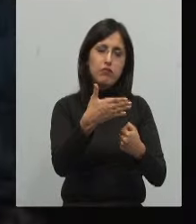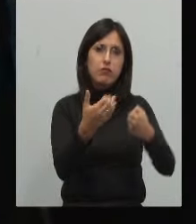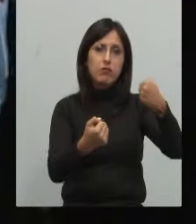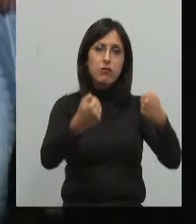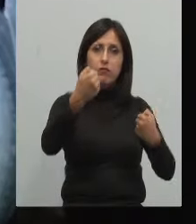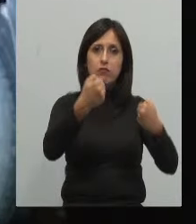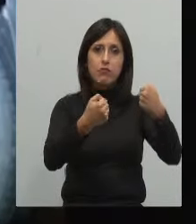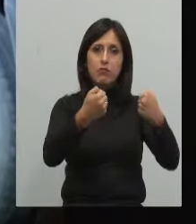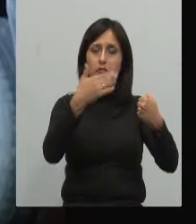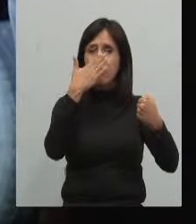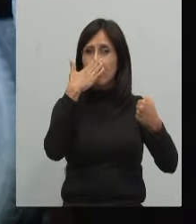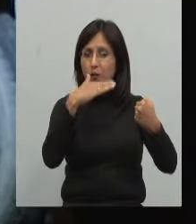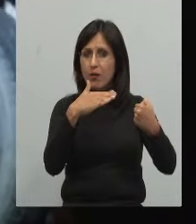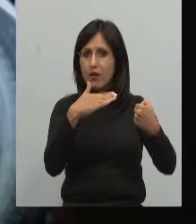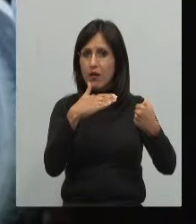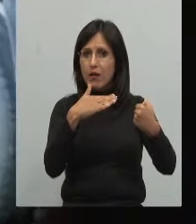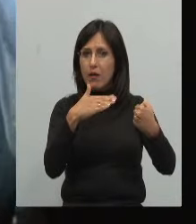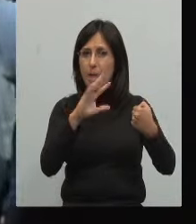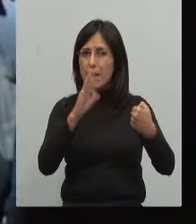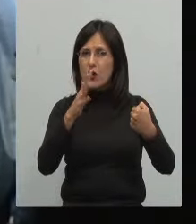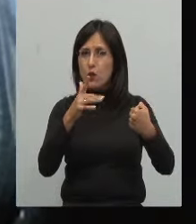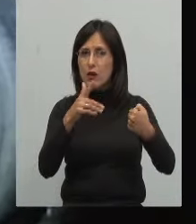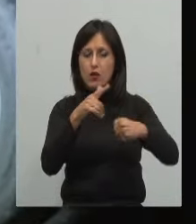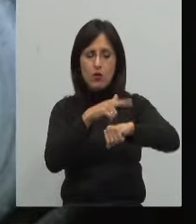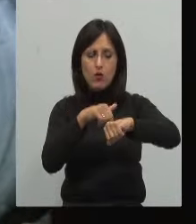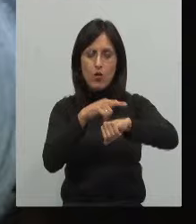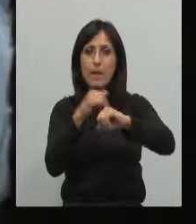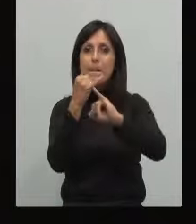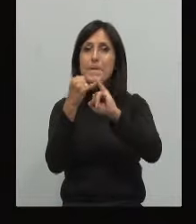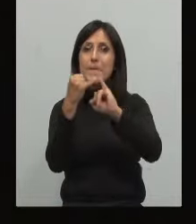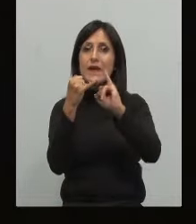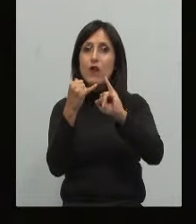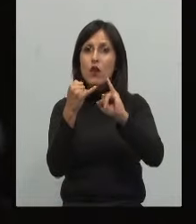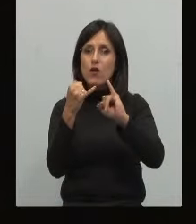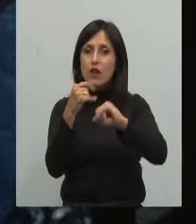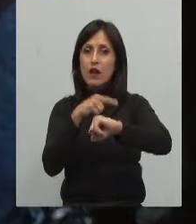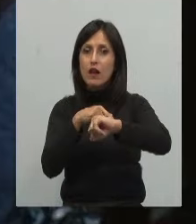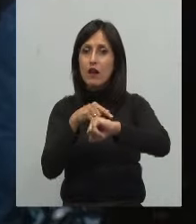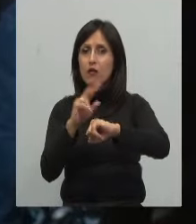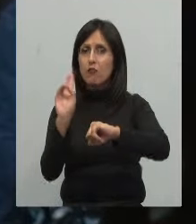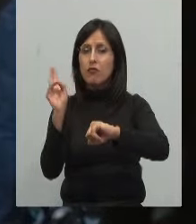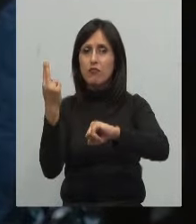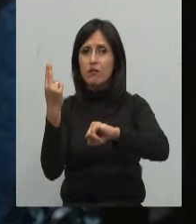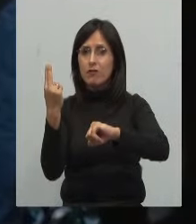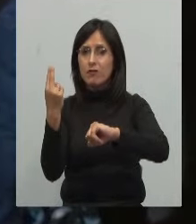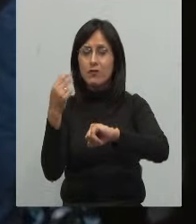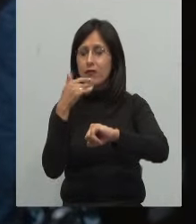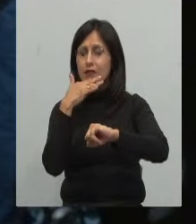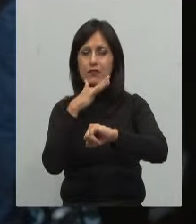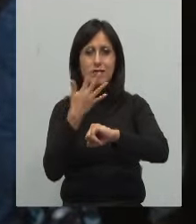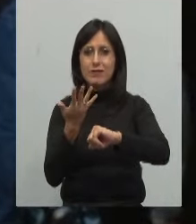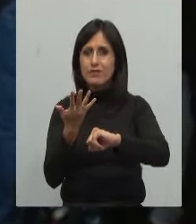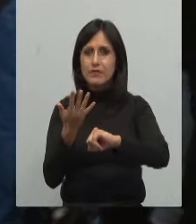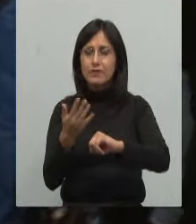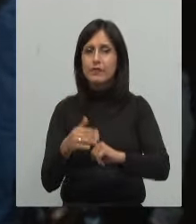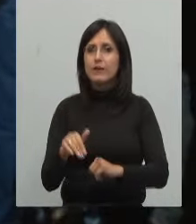y terminó muriendo en media hora prácticamente. Teresita, ¿cómo le va? Buenas noches, Sí, buenas noches. Florencia. La saluda antes que nada, por supuesto,